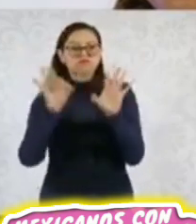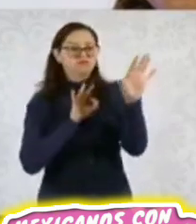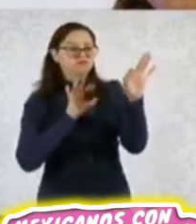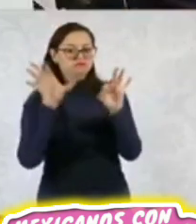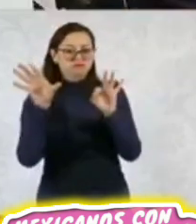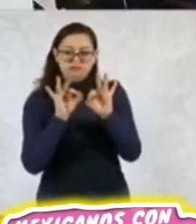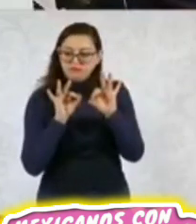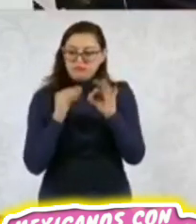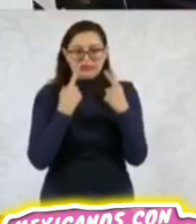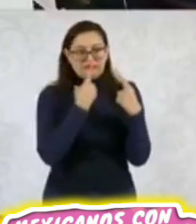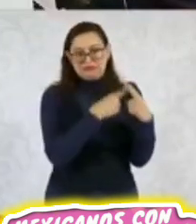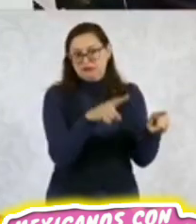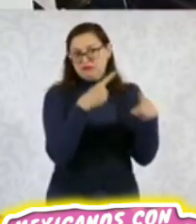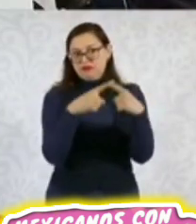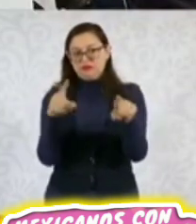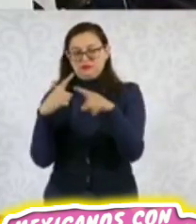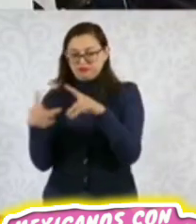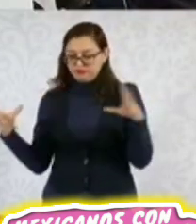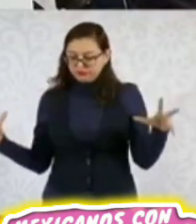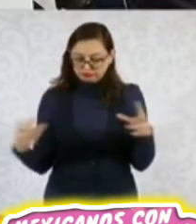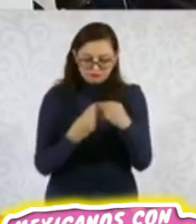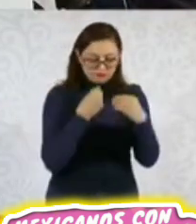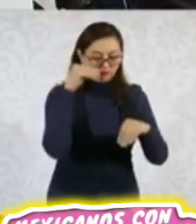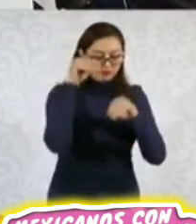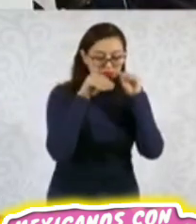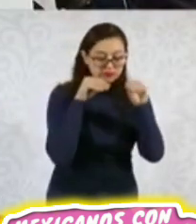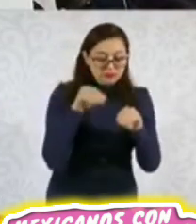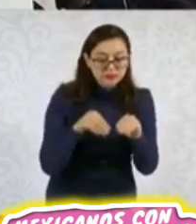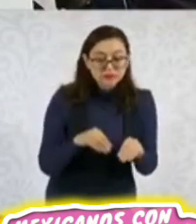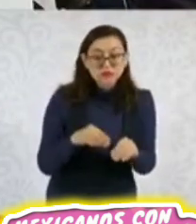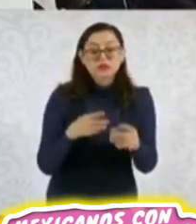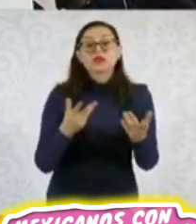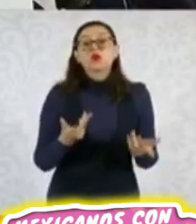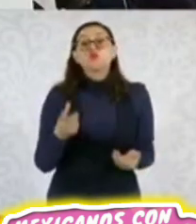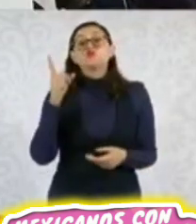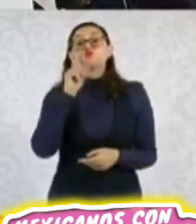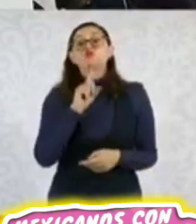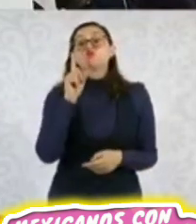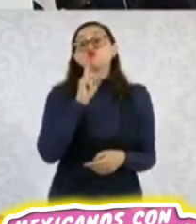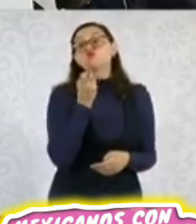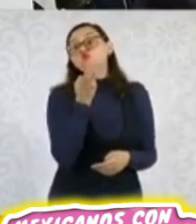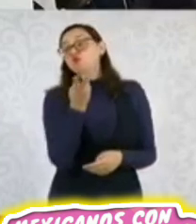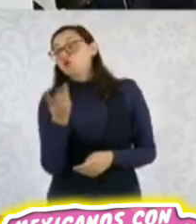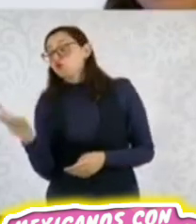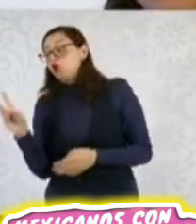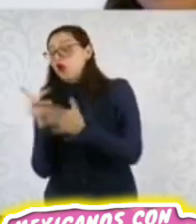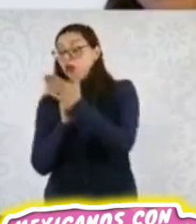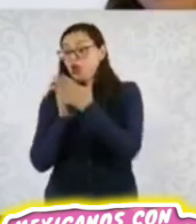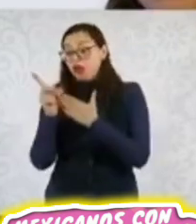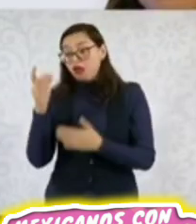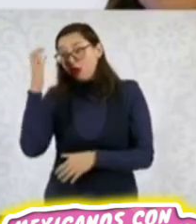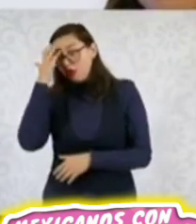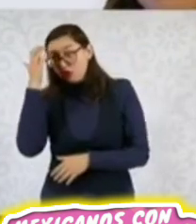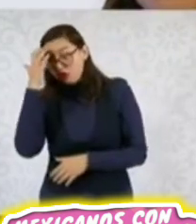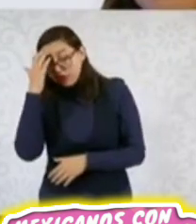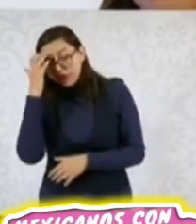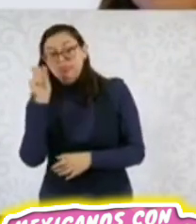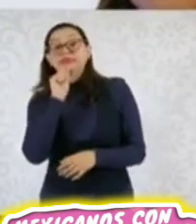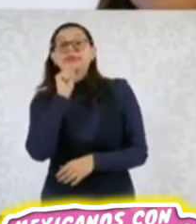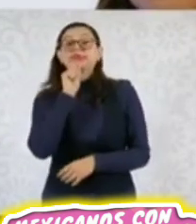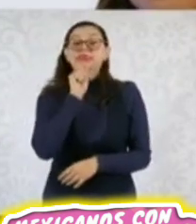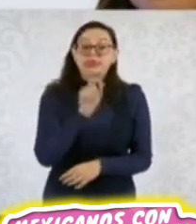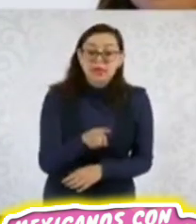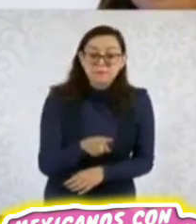bien dijo la doctora Claudia, no es de nuestro interés que solamente las mujeres conozcan sus derechos, sino que el funcionariado público, las y los